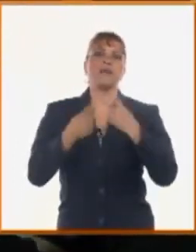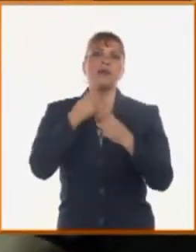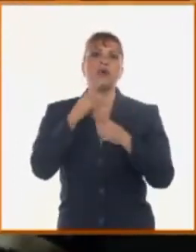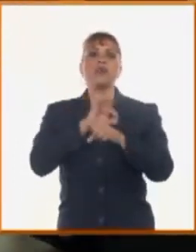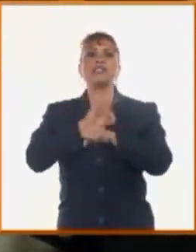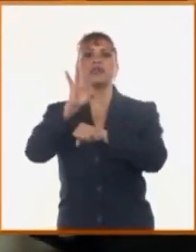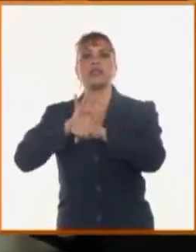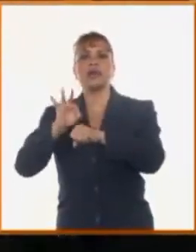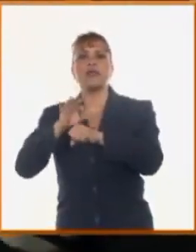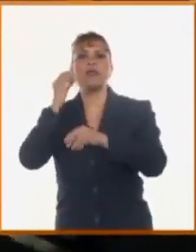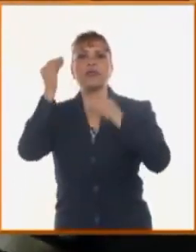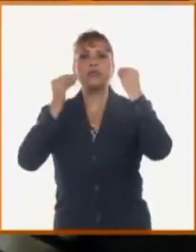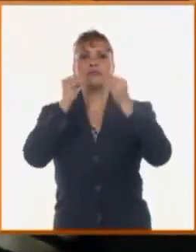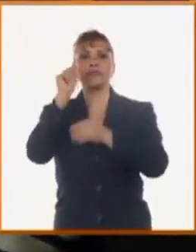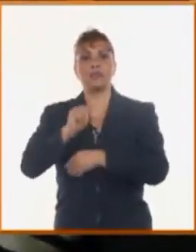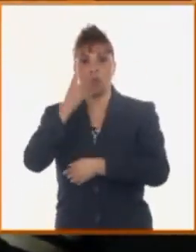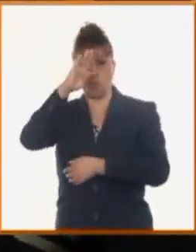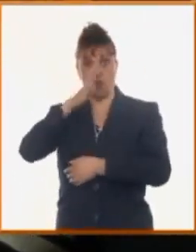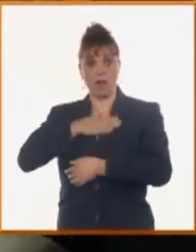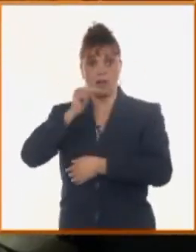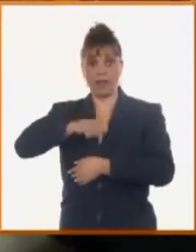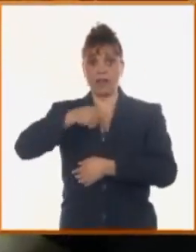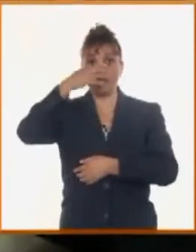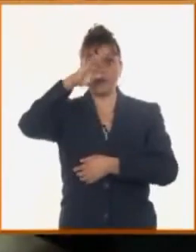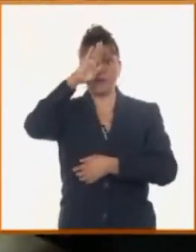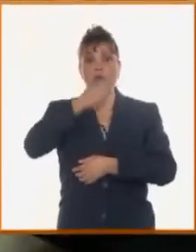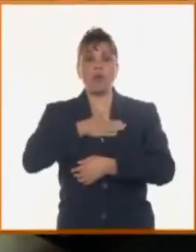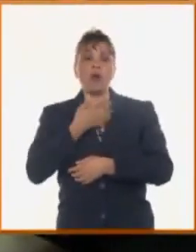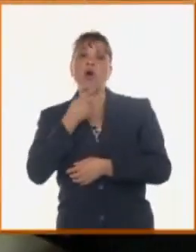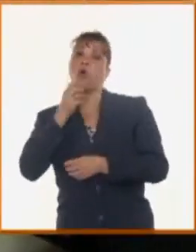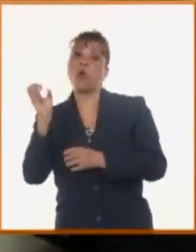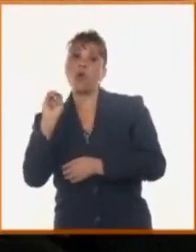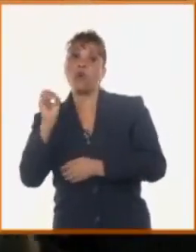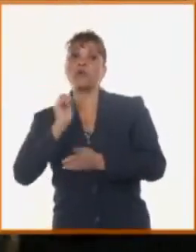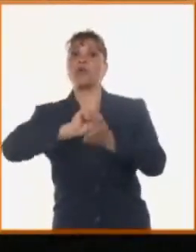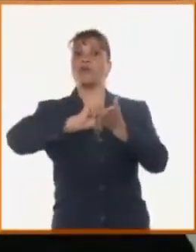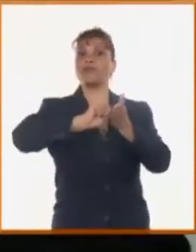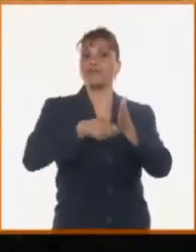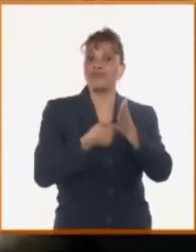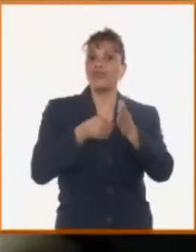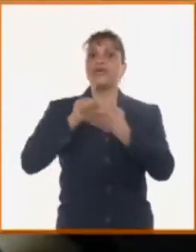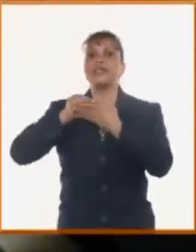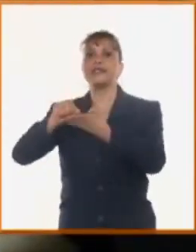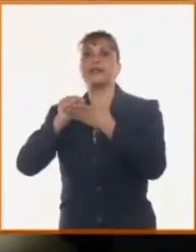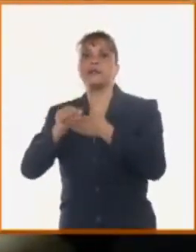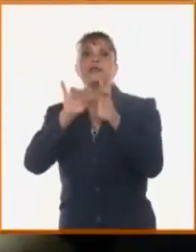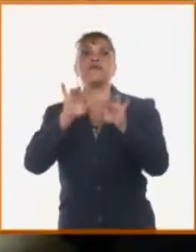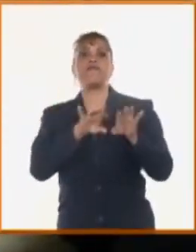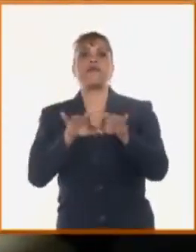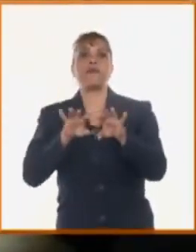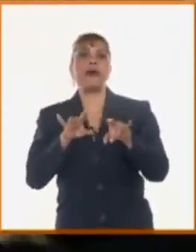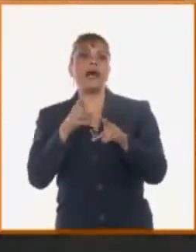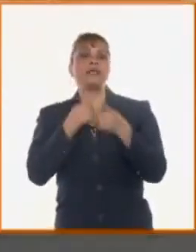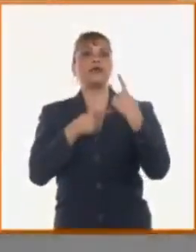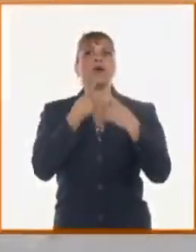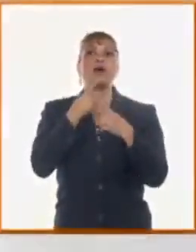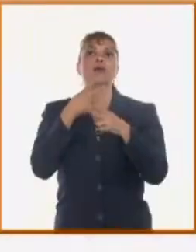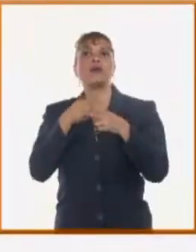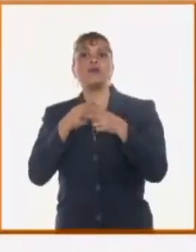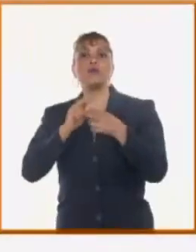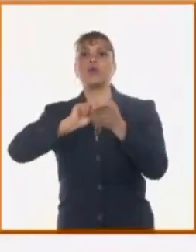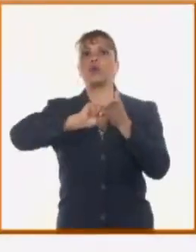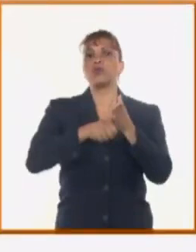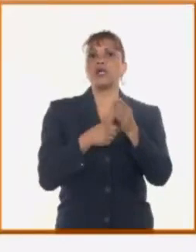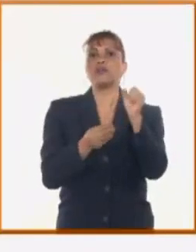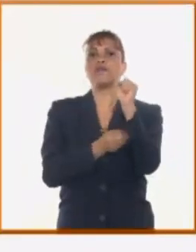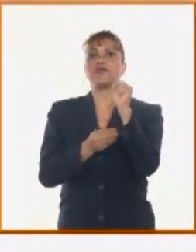analistas cubanos desde Cuba, o contratar los servicios informáticos que le llaman contratación de fuerza